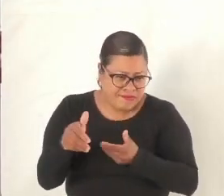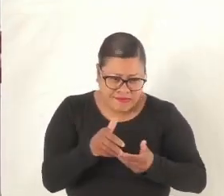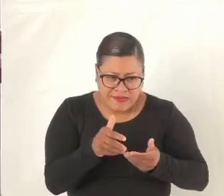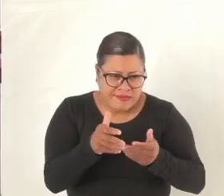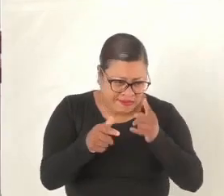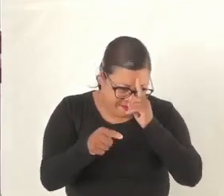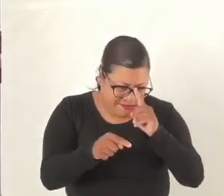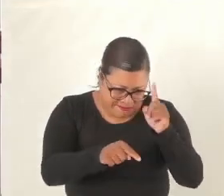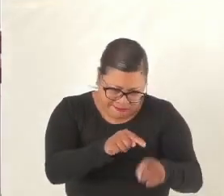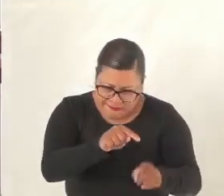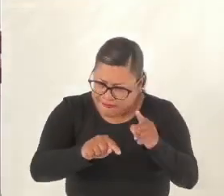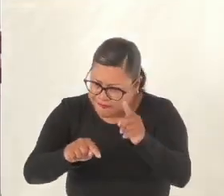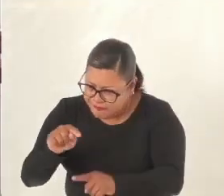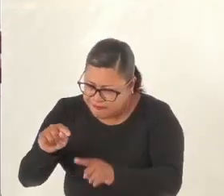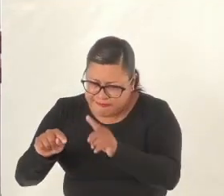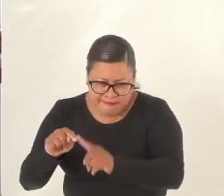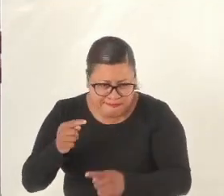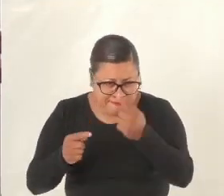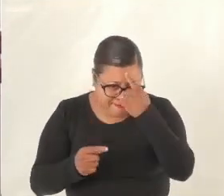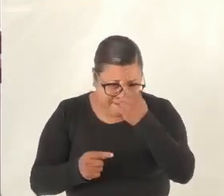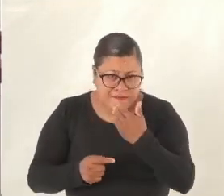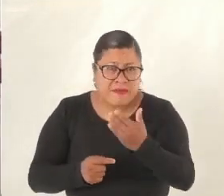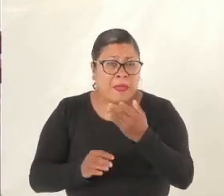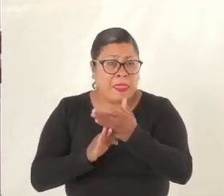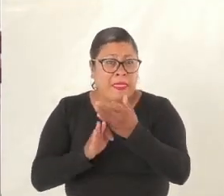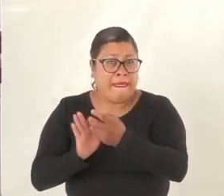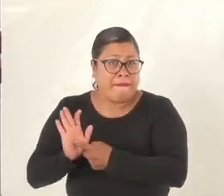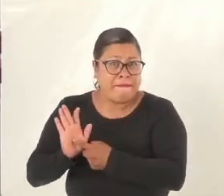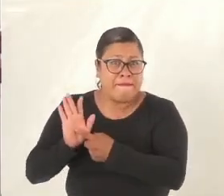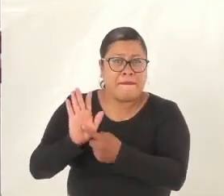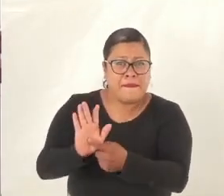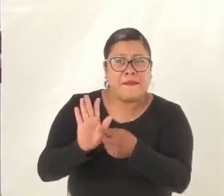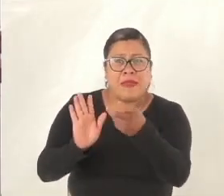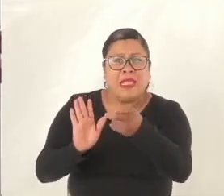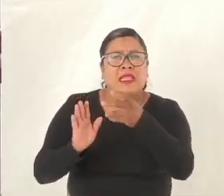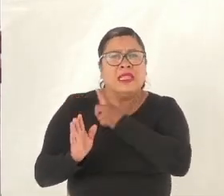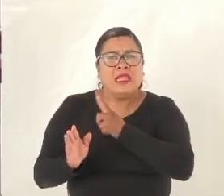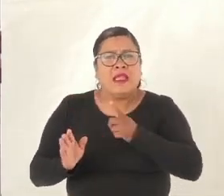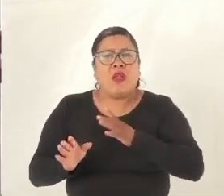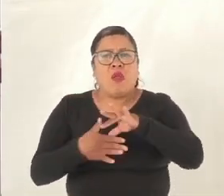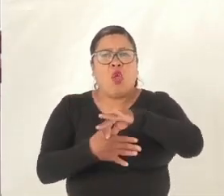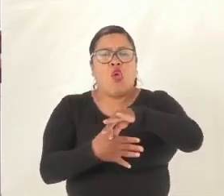que los resultados que usted muestra sean más tangibles